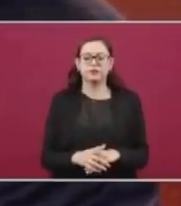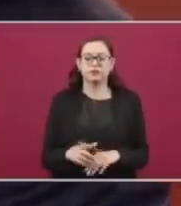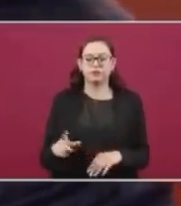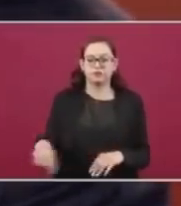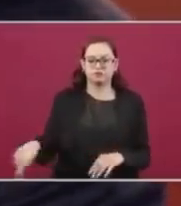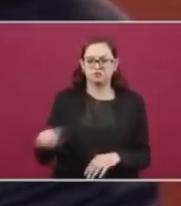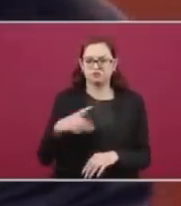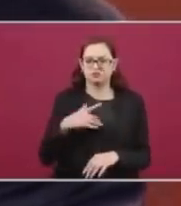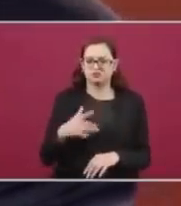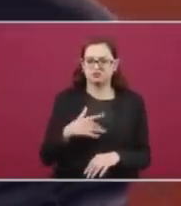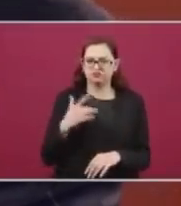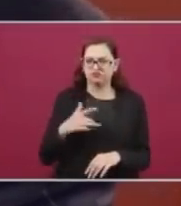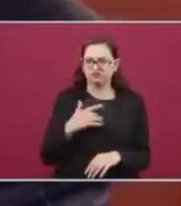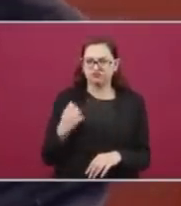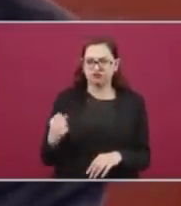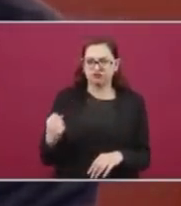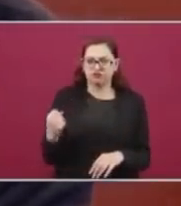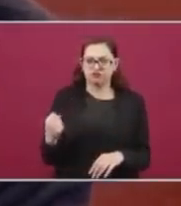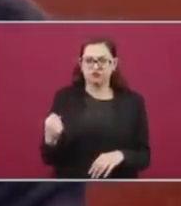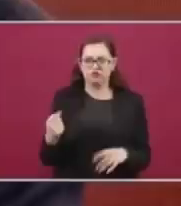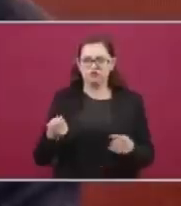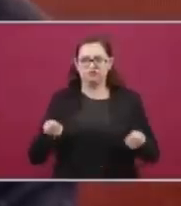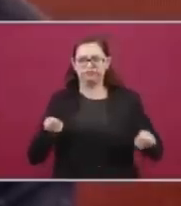prudente de la fuerza,